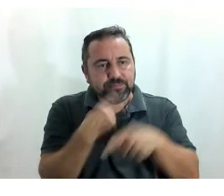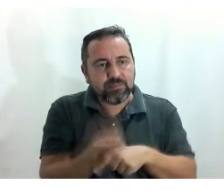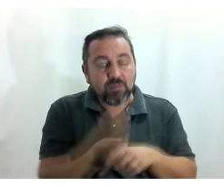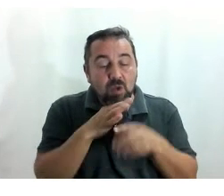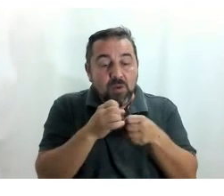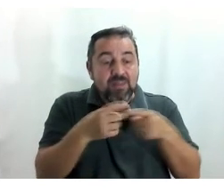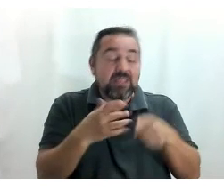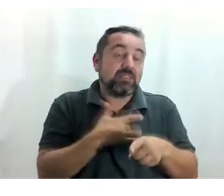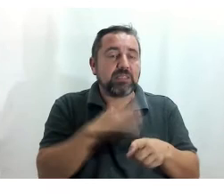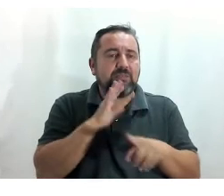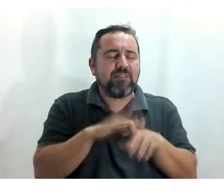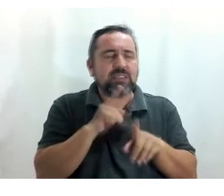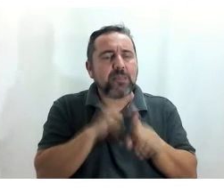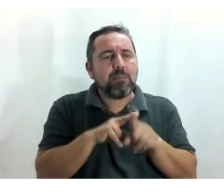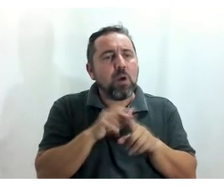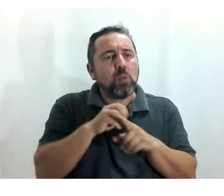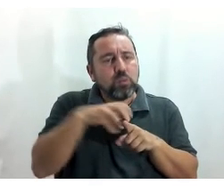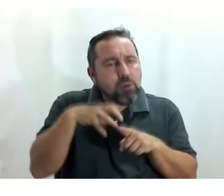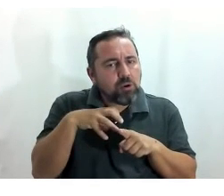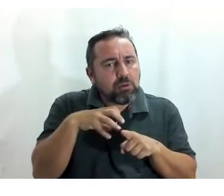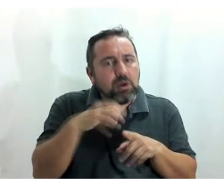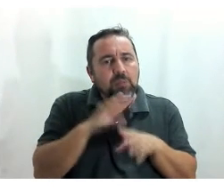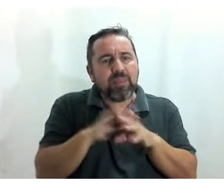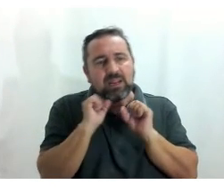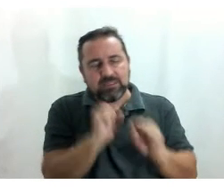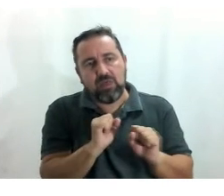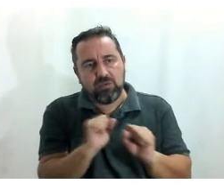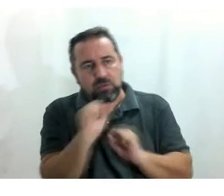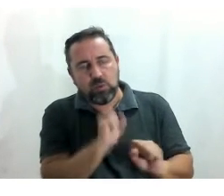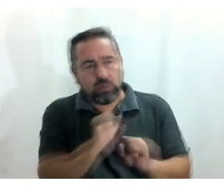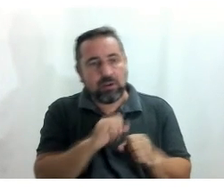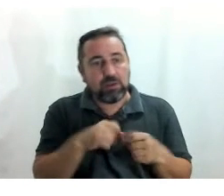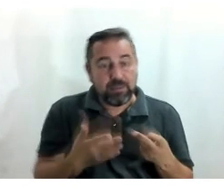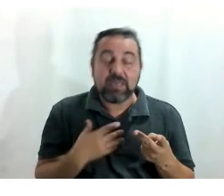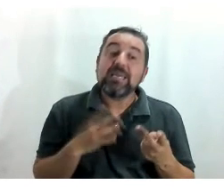excesiva, puede haber un fallo en el trasplante y un rechazo inmunitario, y sobre